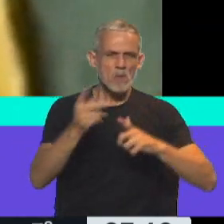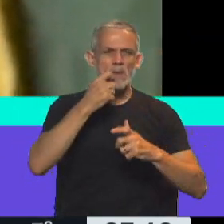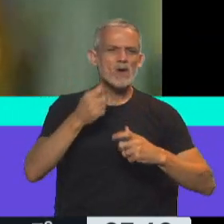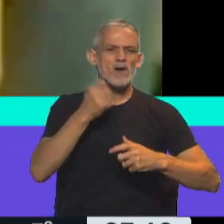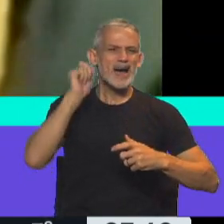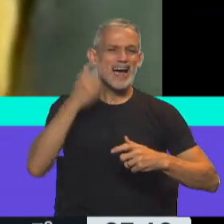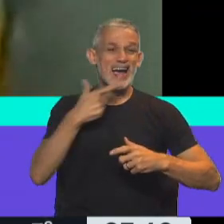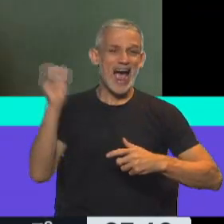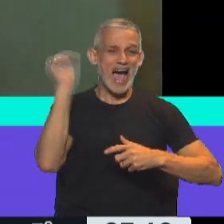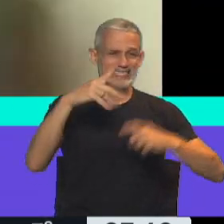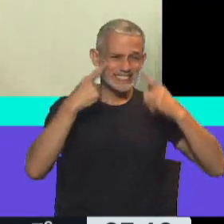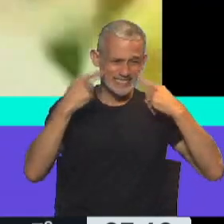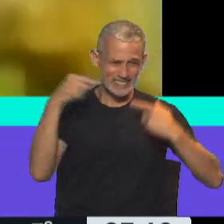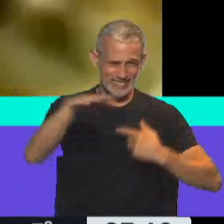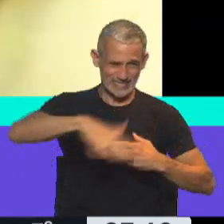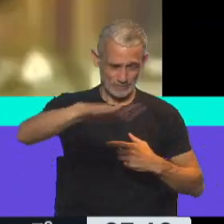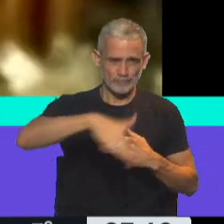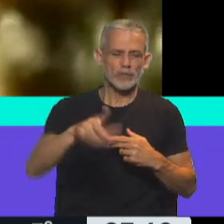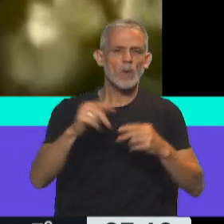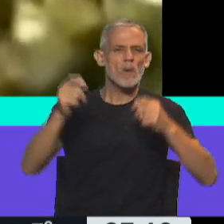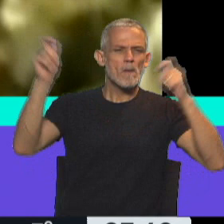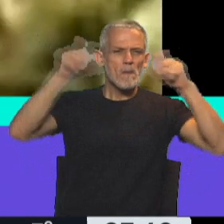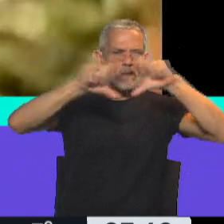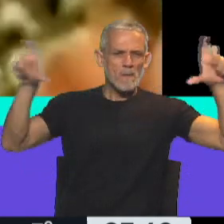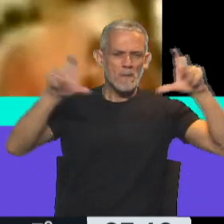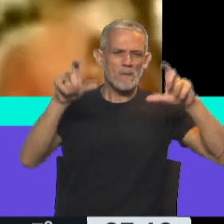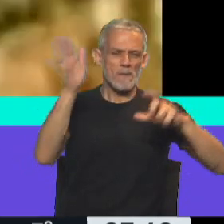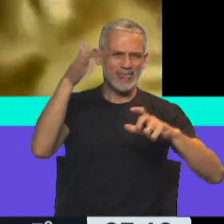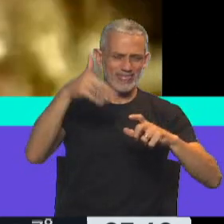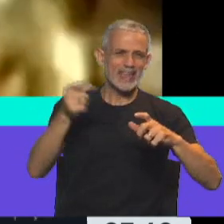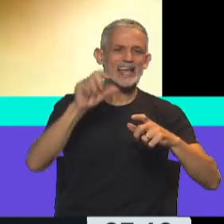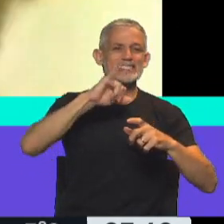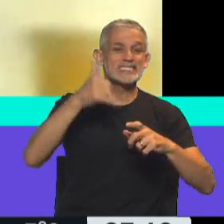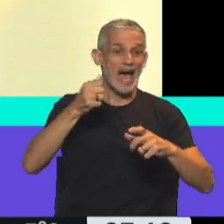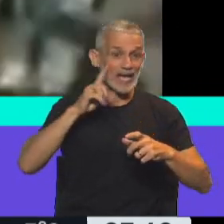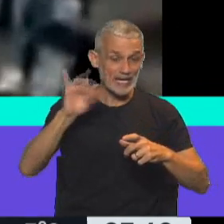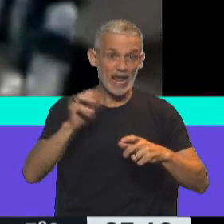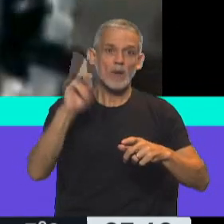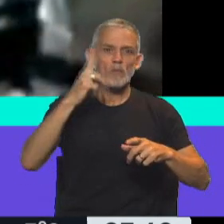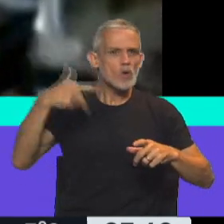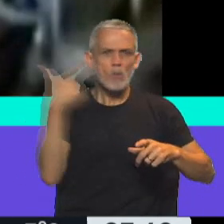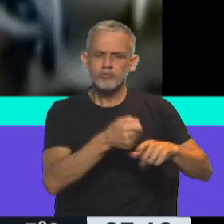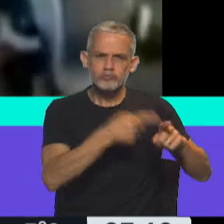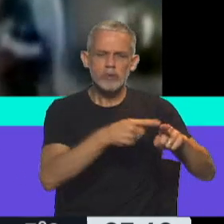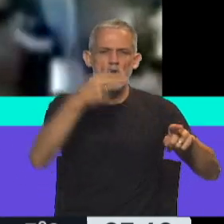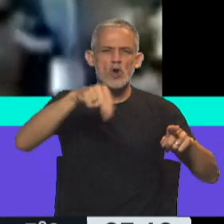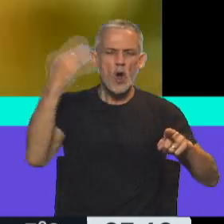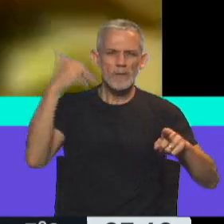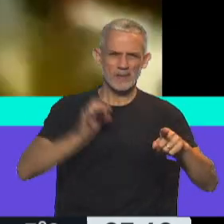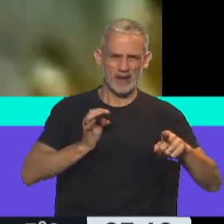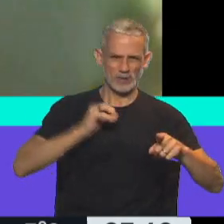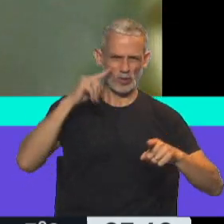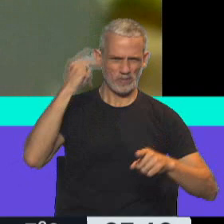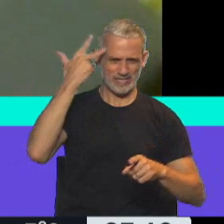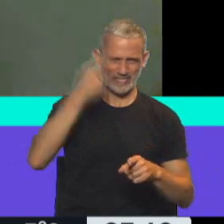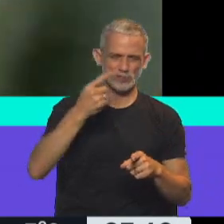gases lacrimógenos. Una bandera que tenía el nombre de Zaira Rodríguez, a quien mataron en un robo en noviembre de